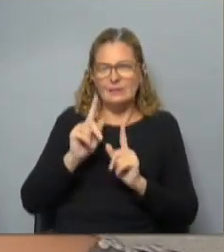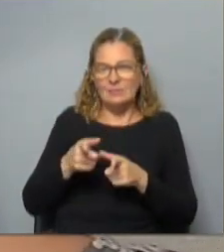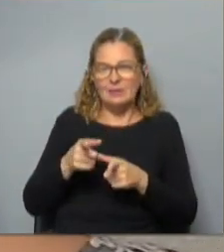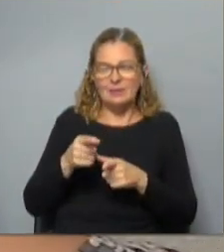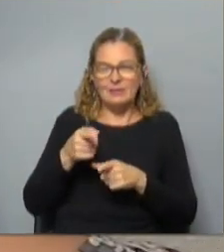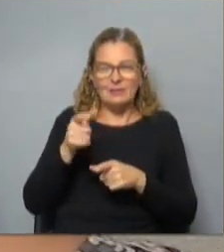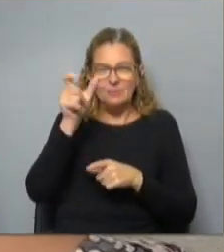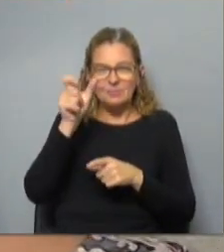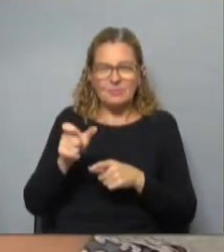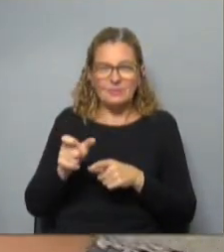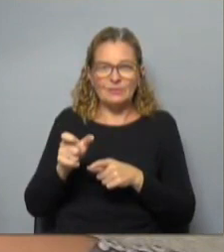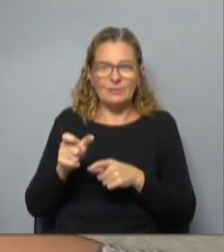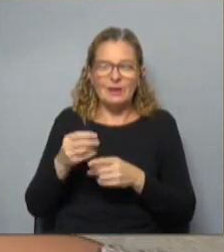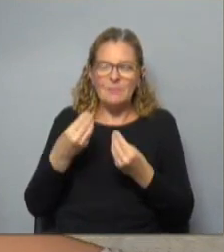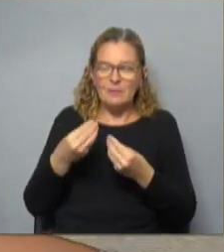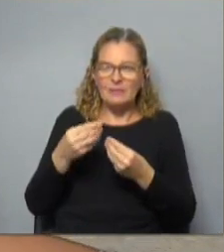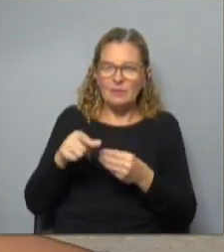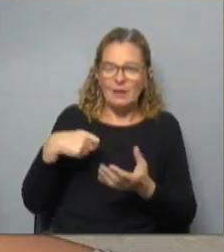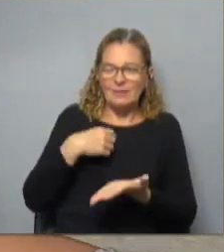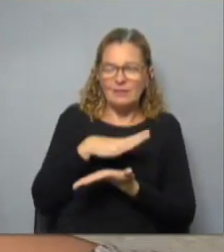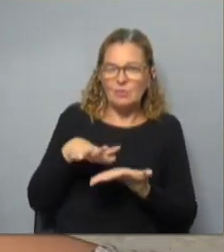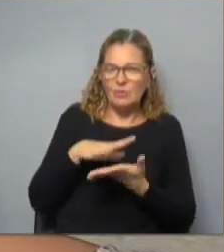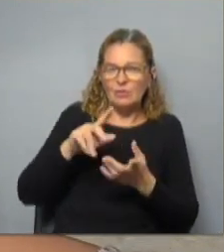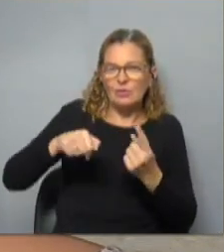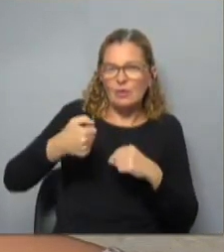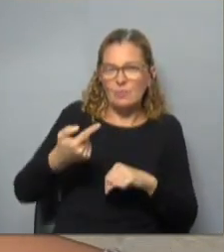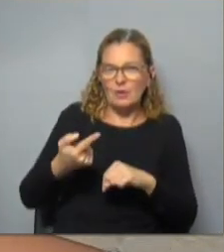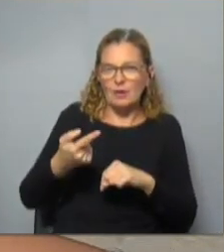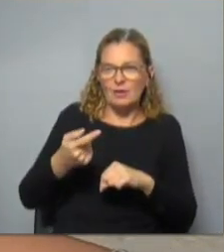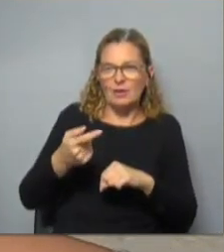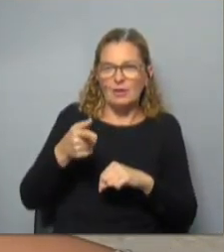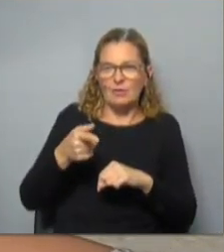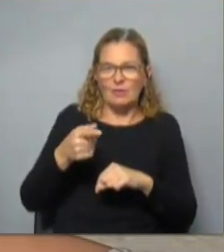esa persona que es lo que sucede con esa situación luego cuando cumple con su pena